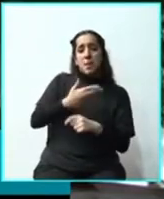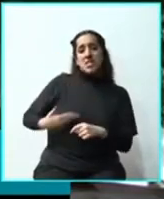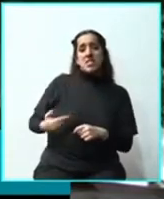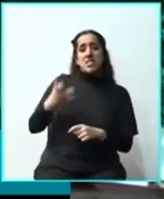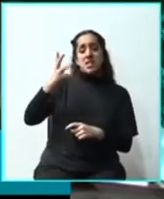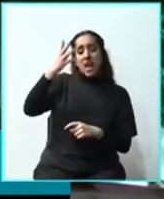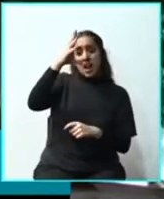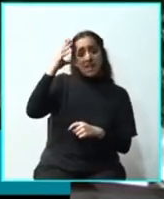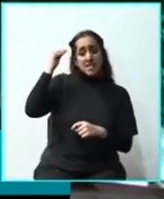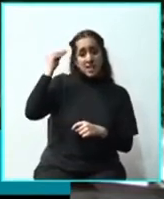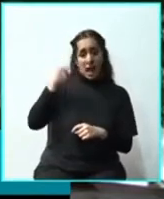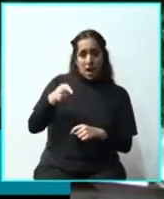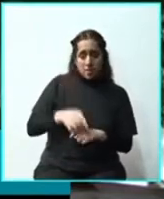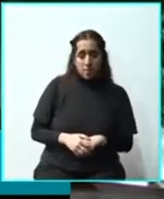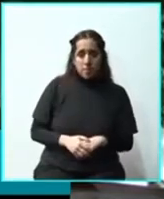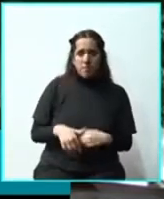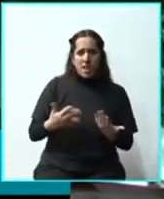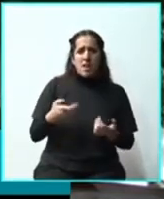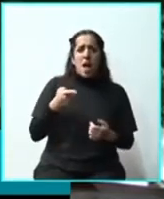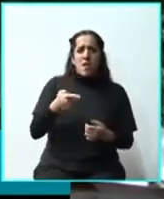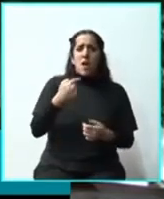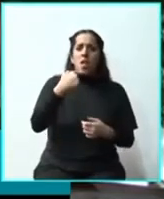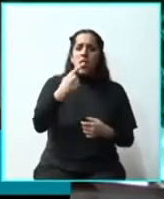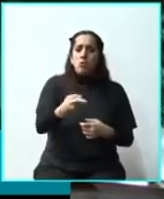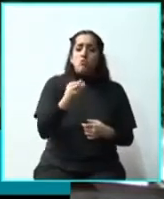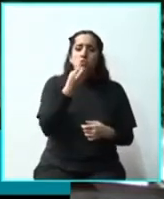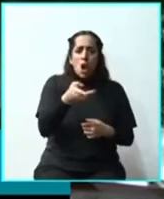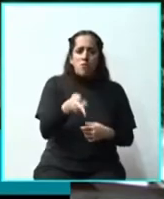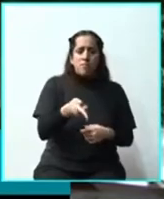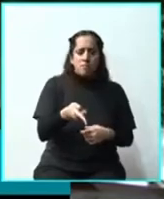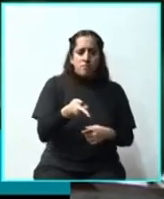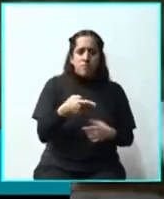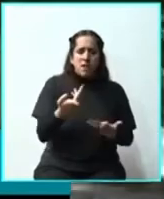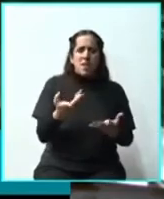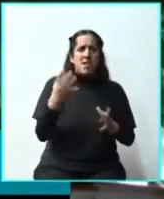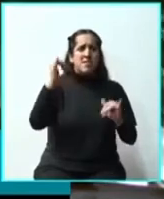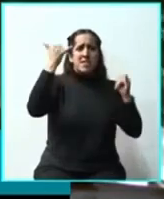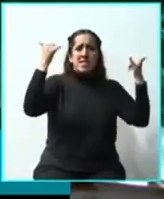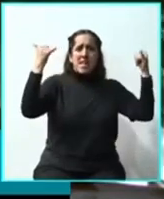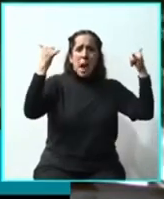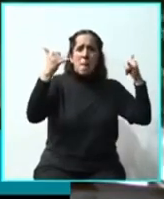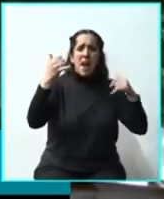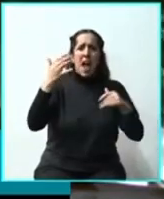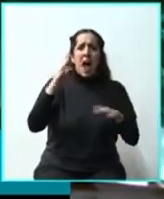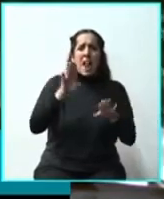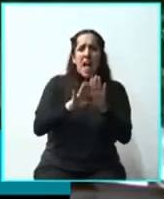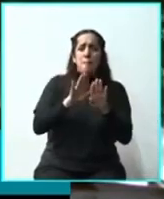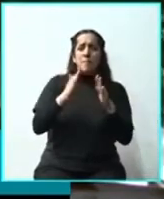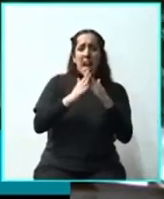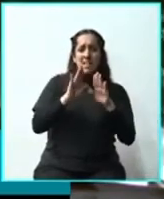Kirchner, quien lógicamente denunció que no tenían por qué ponerle cámaras en la puerta de la casa.